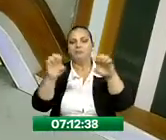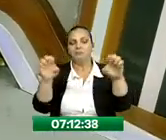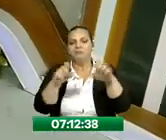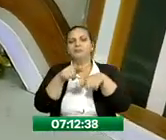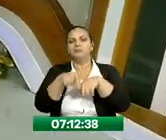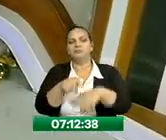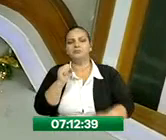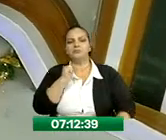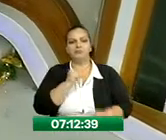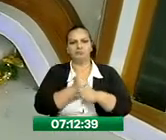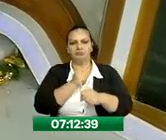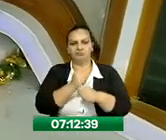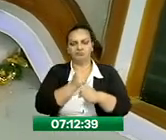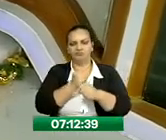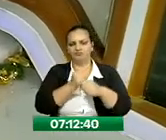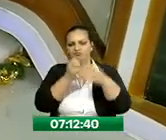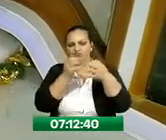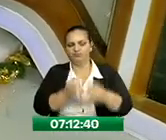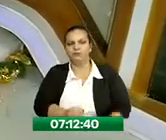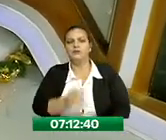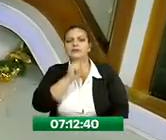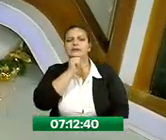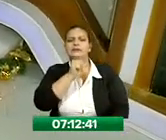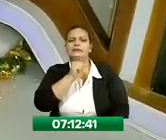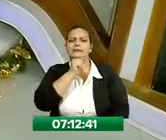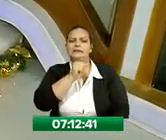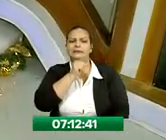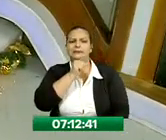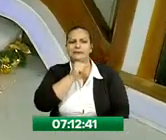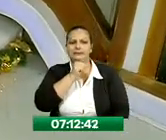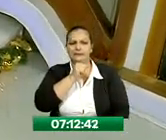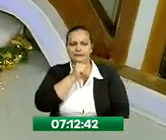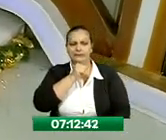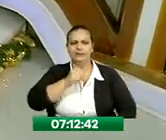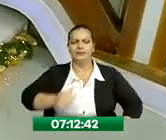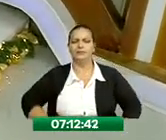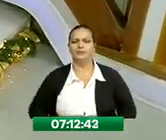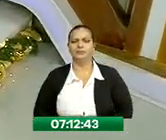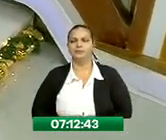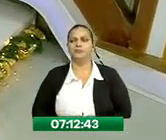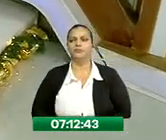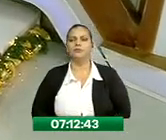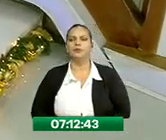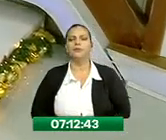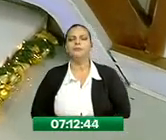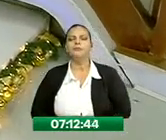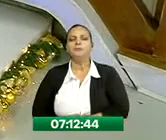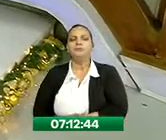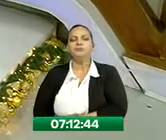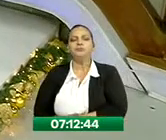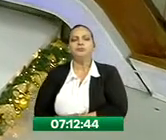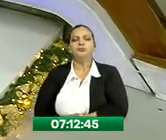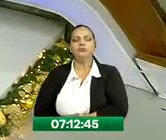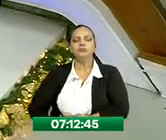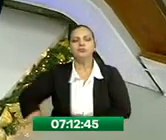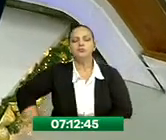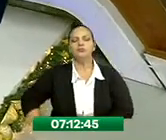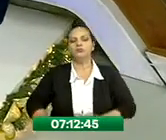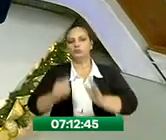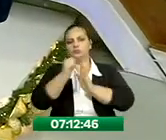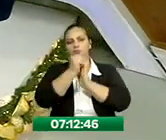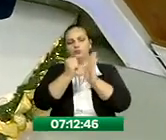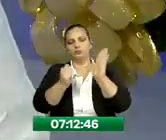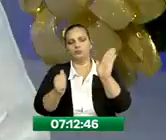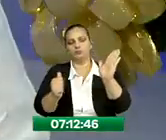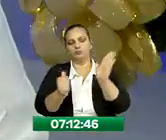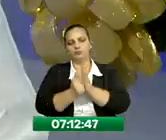Fundamentado en lo establecido en la Ley Orgánica de Provisión del Servicio de Energía Eléctrica, la LOSPE, en su artículo 15 manifiesta